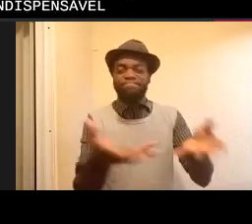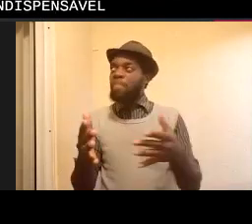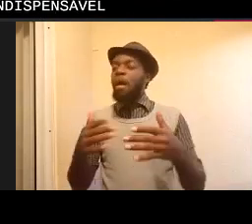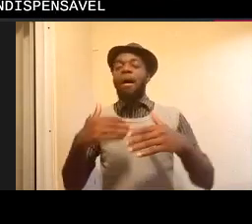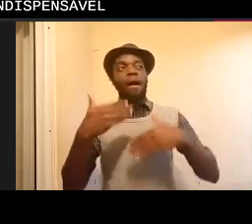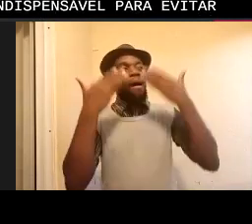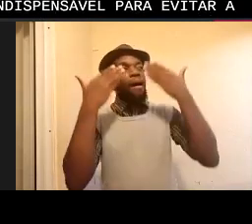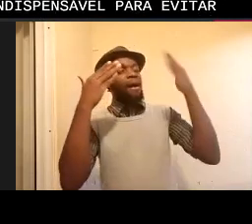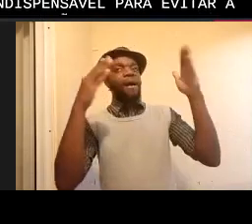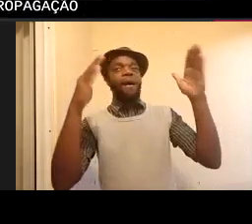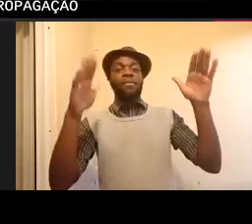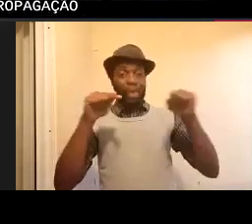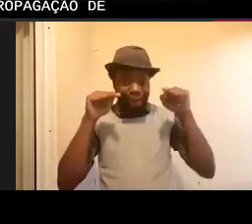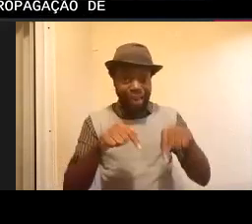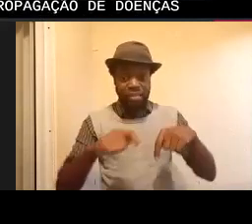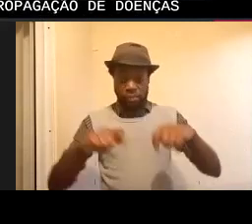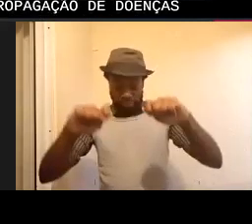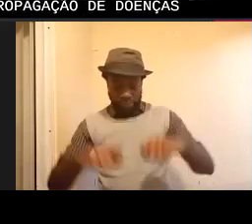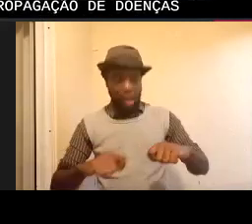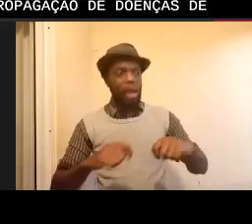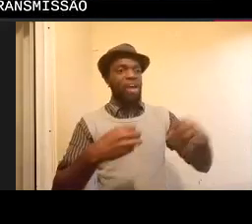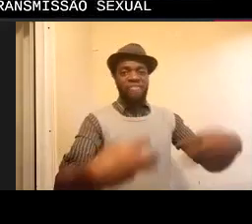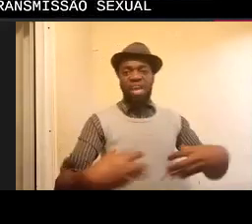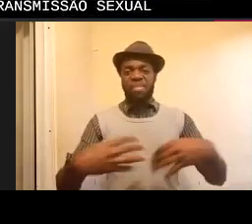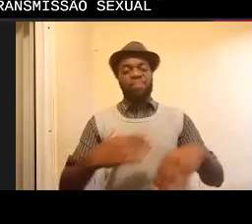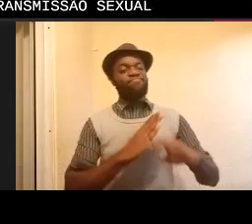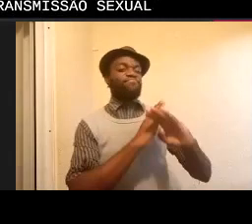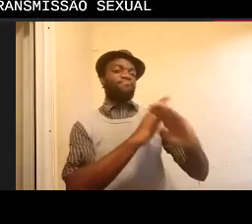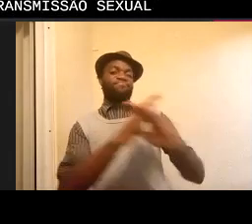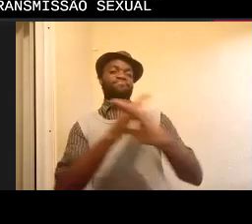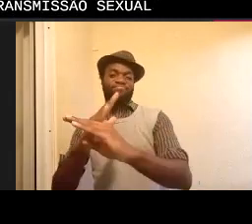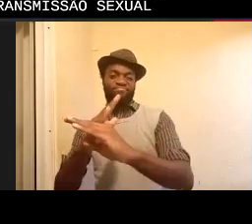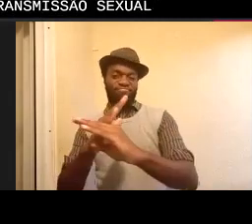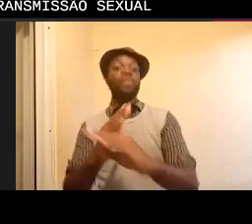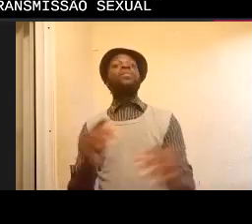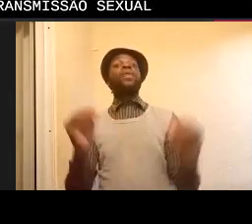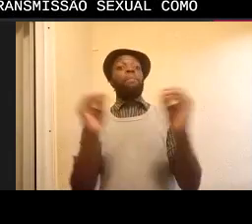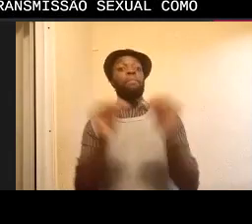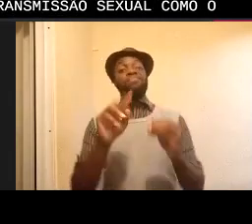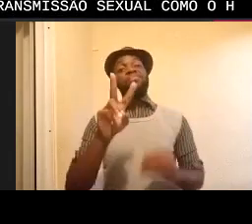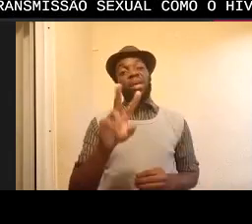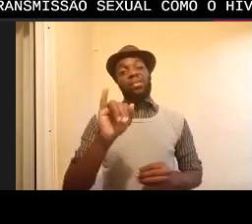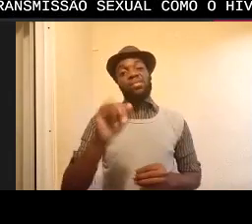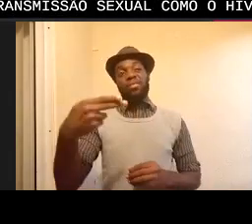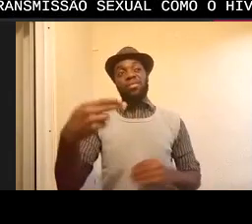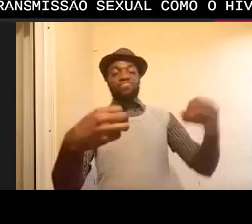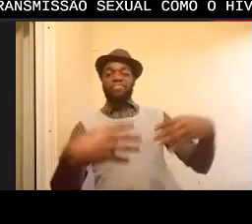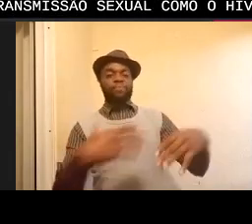propagación de enfermedades de transmisión sexual como el VIH.